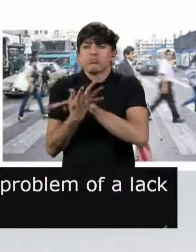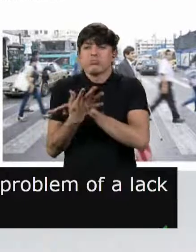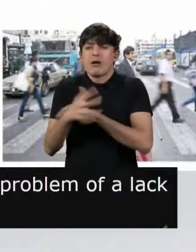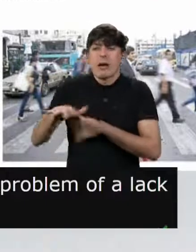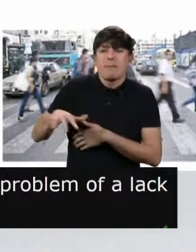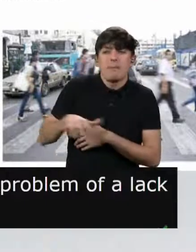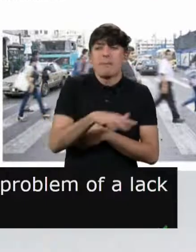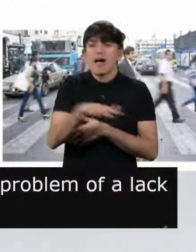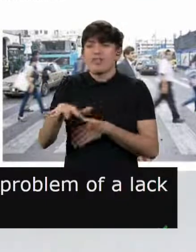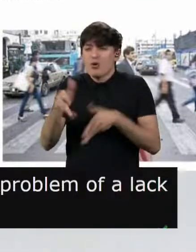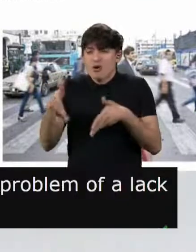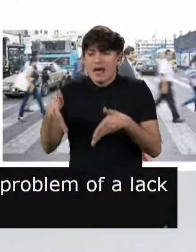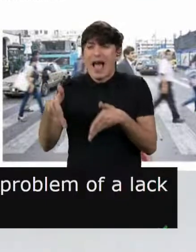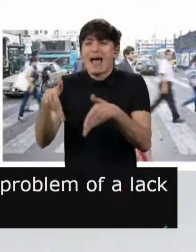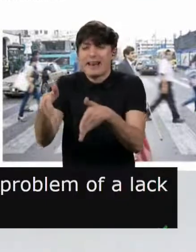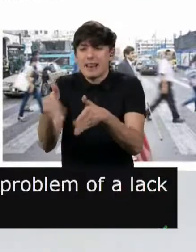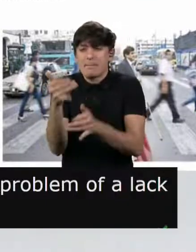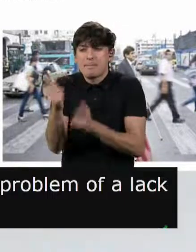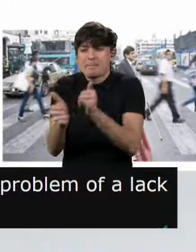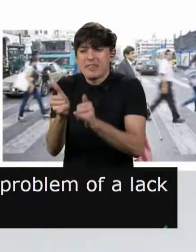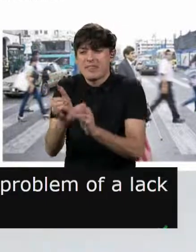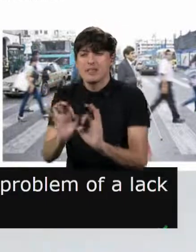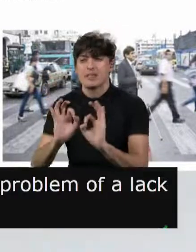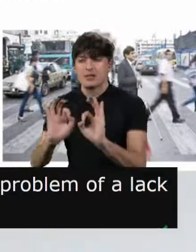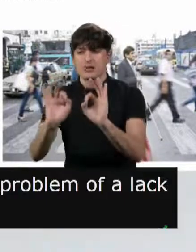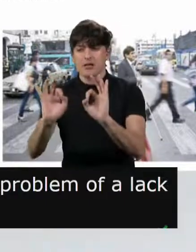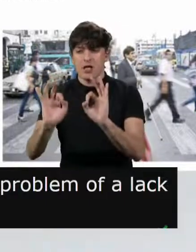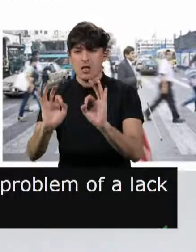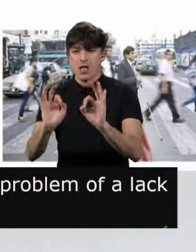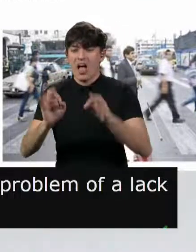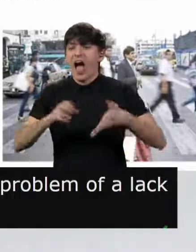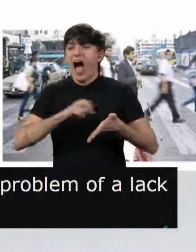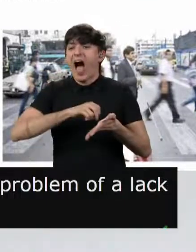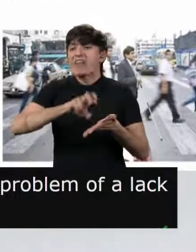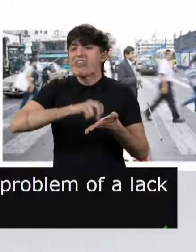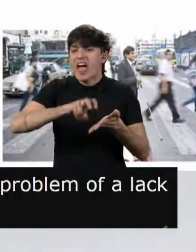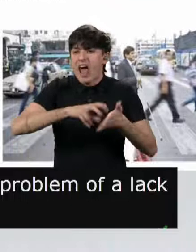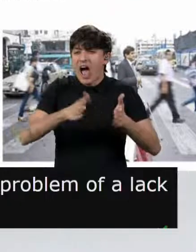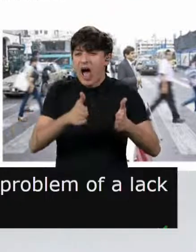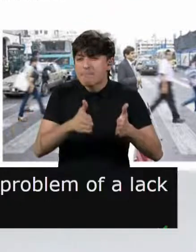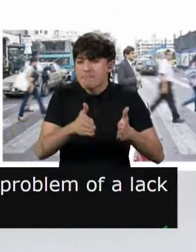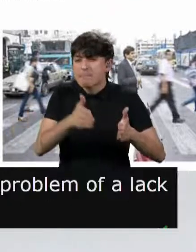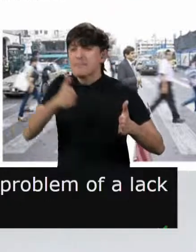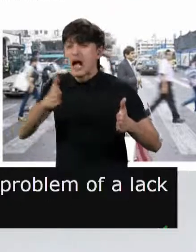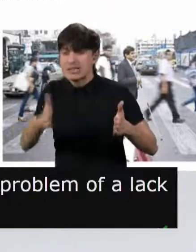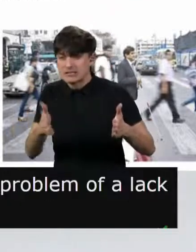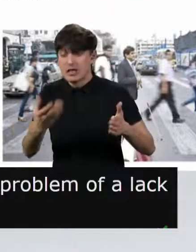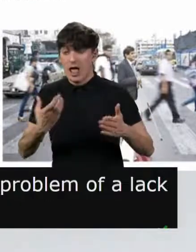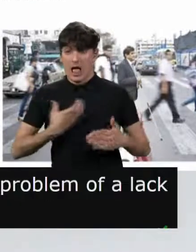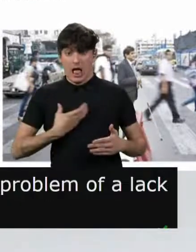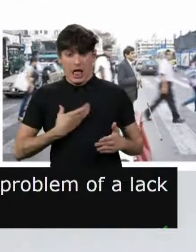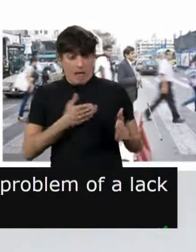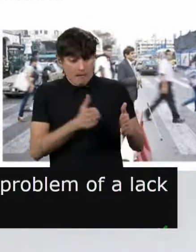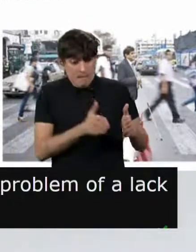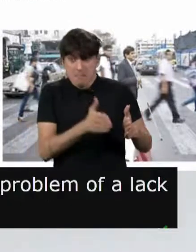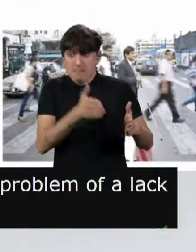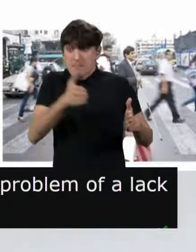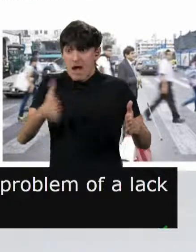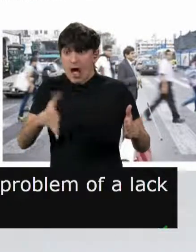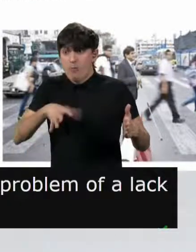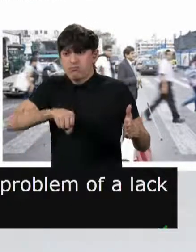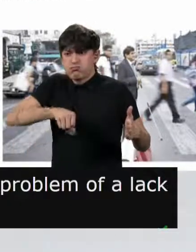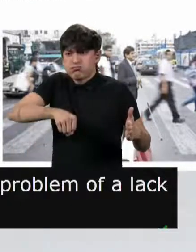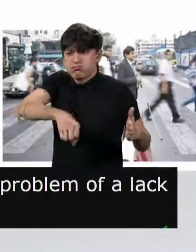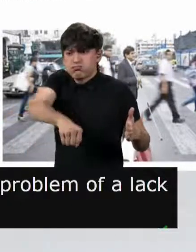crear carriles bici, por ampliar las uh, aceras, pero vemos que esas aceras que se han the use of intentado the ampliar sidewalks, for están siendo example, the invadidas por use